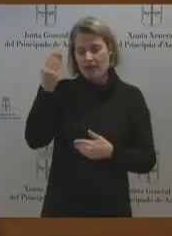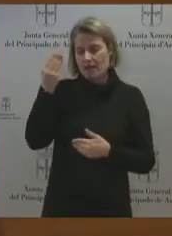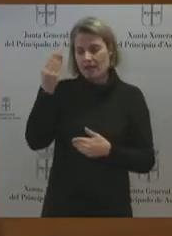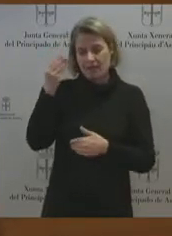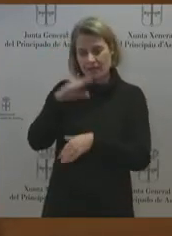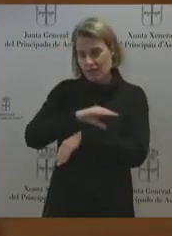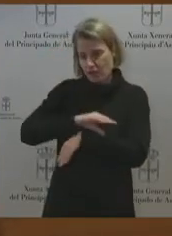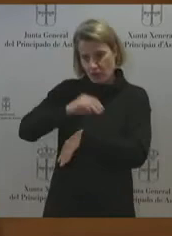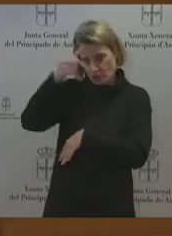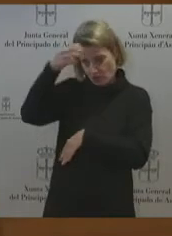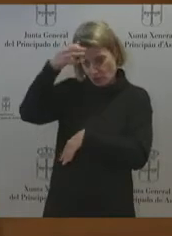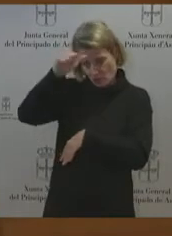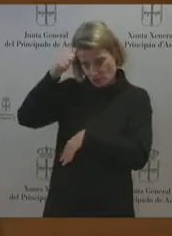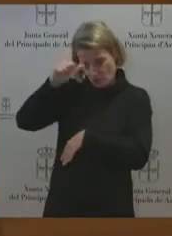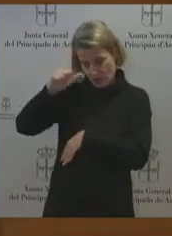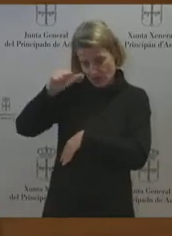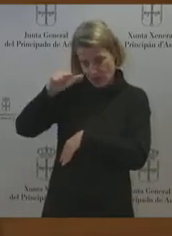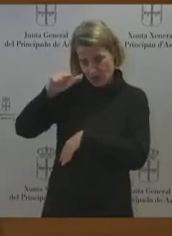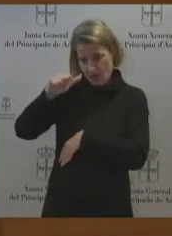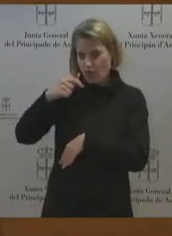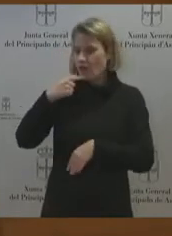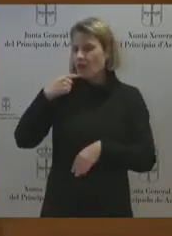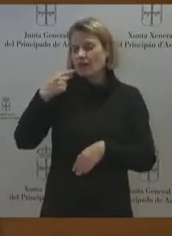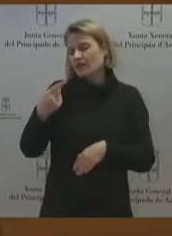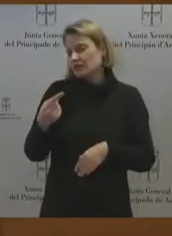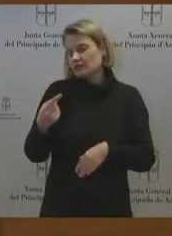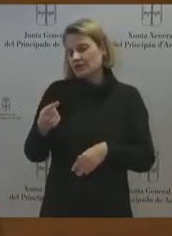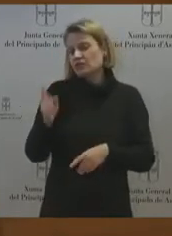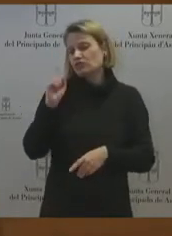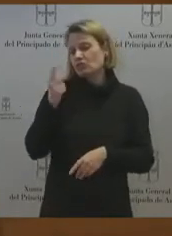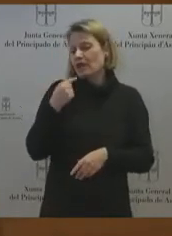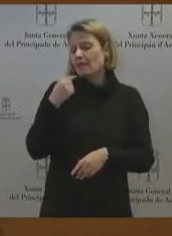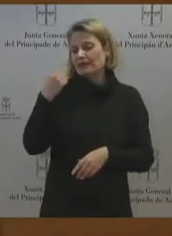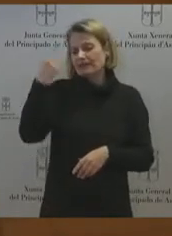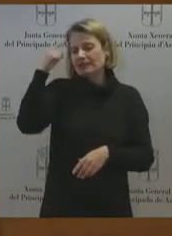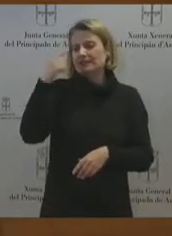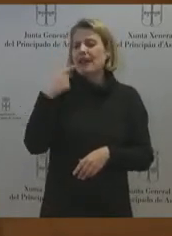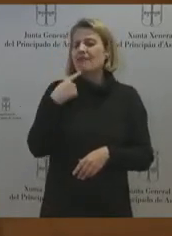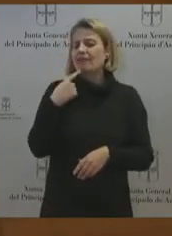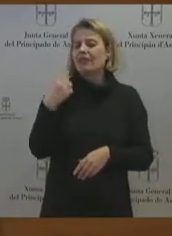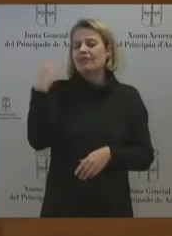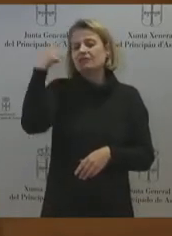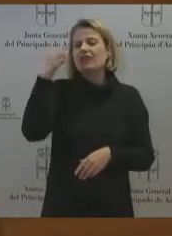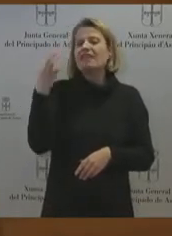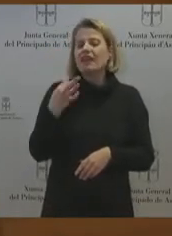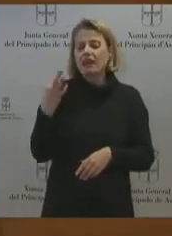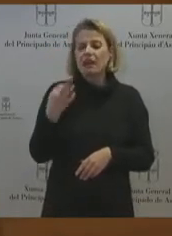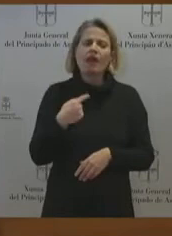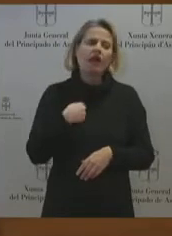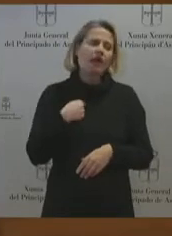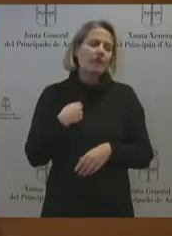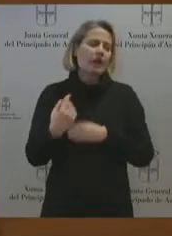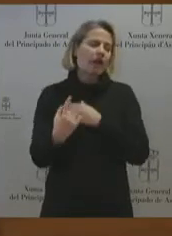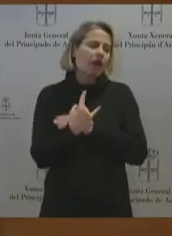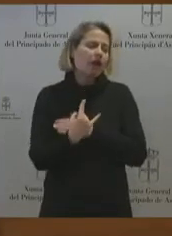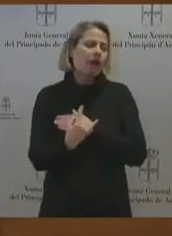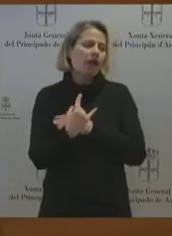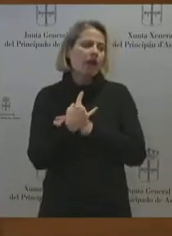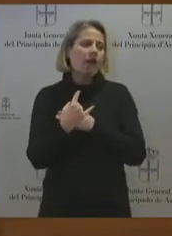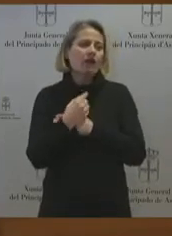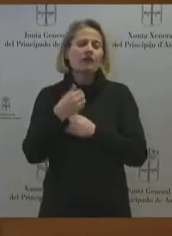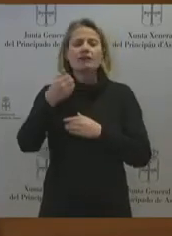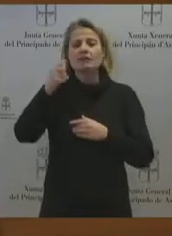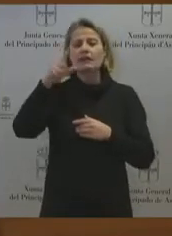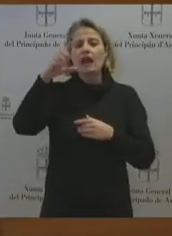engañaron, no tengo capacidad de solución y aquí Alcoa es el malo. Pues si esto ocurre, señor consejero, si usted tiene los